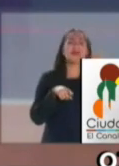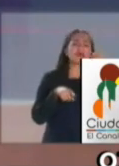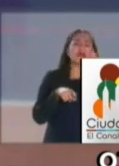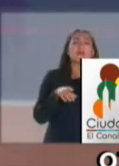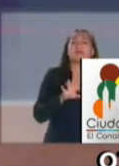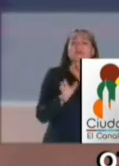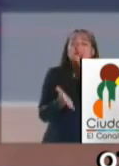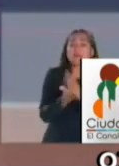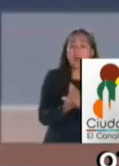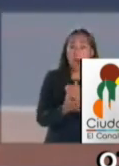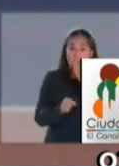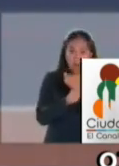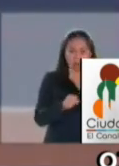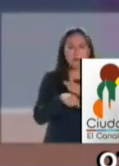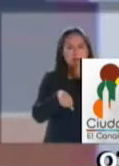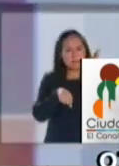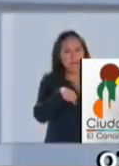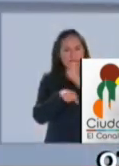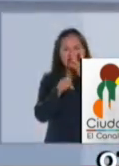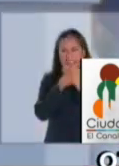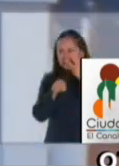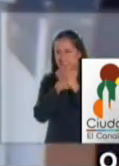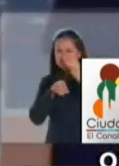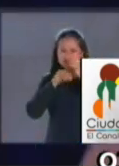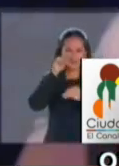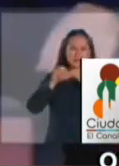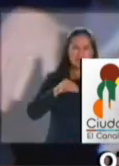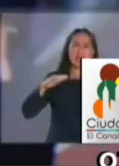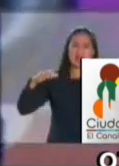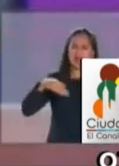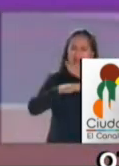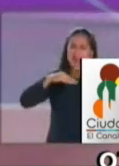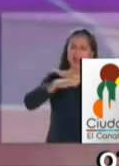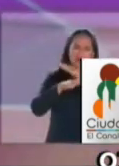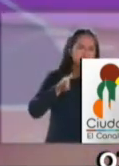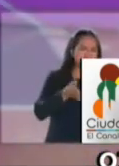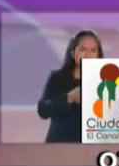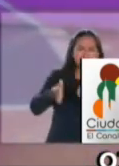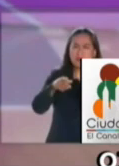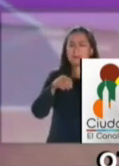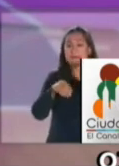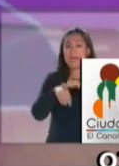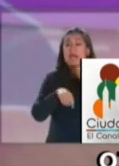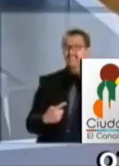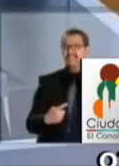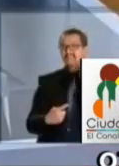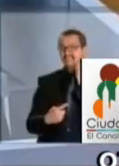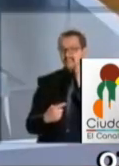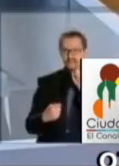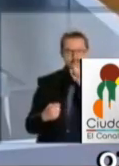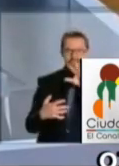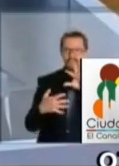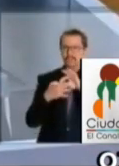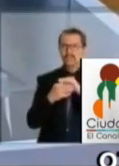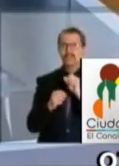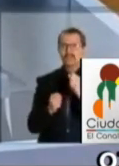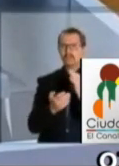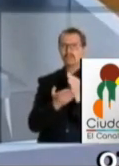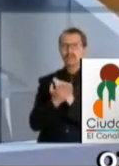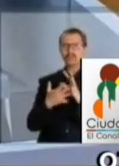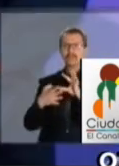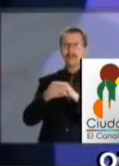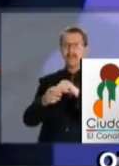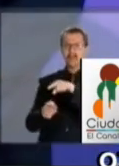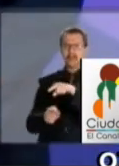juzgada, inscrita en lo que él mismo ha pregonado como Estado de Derecho. Un asunto que, si le